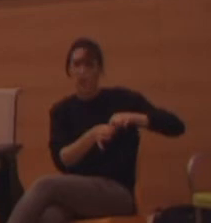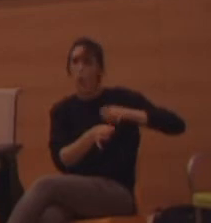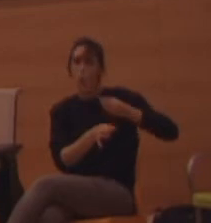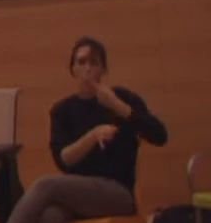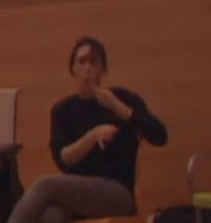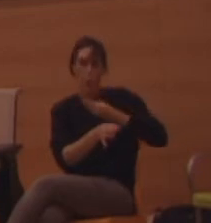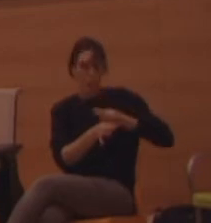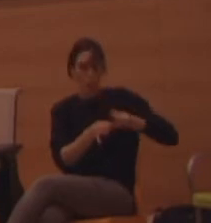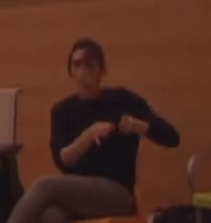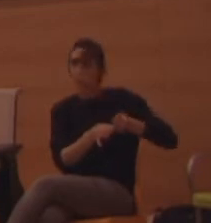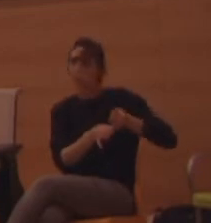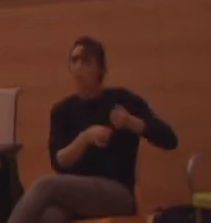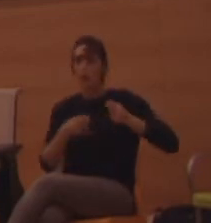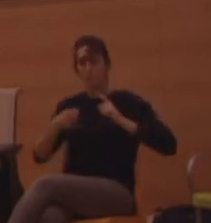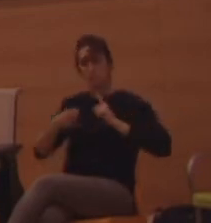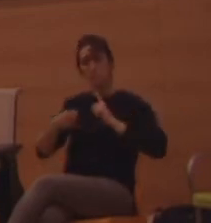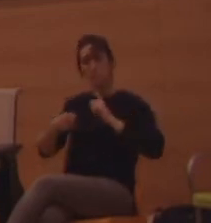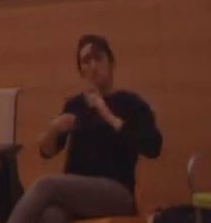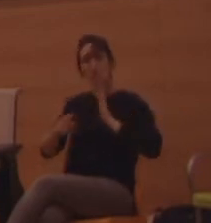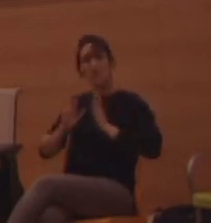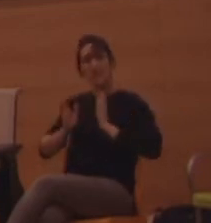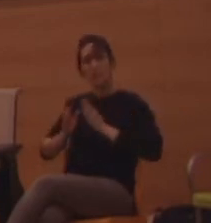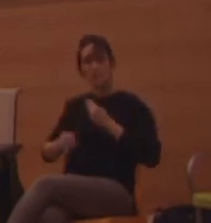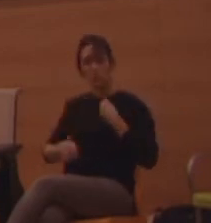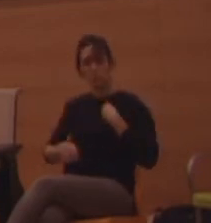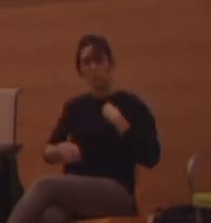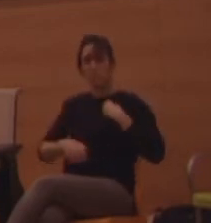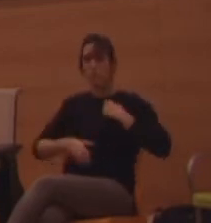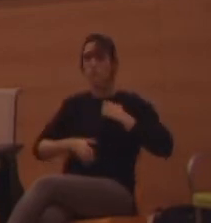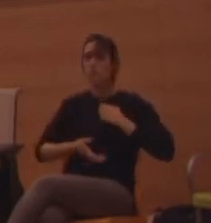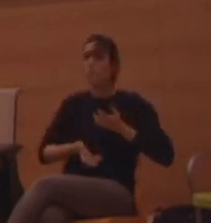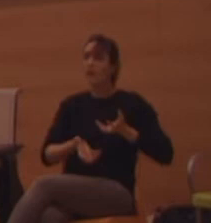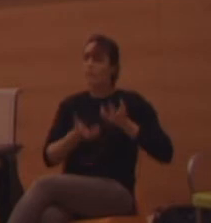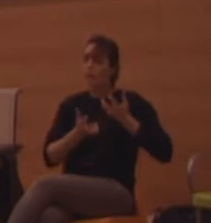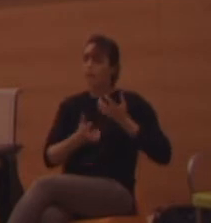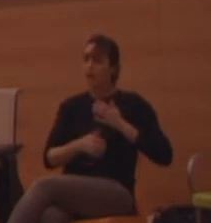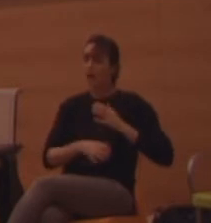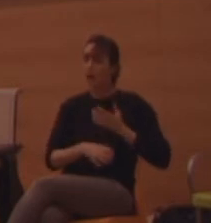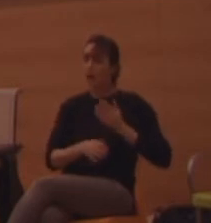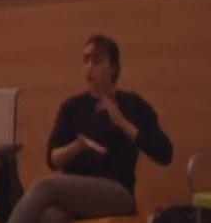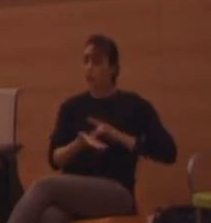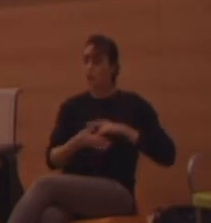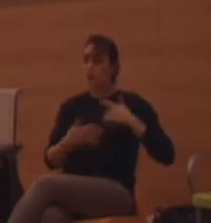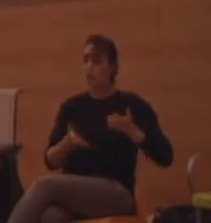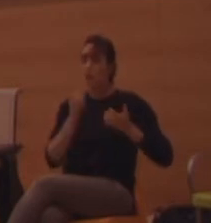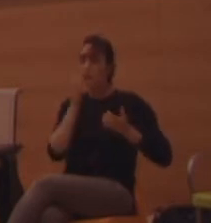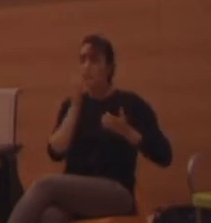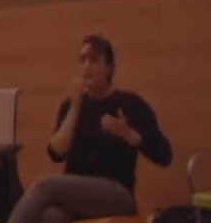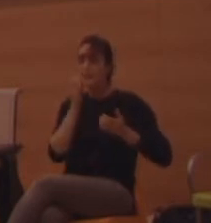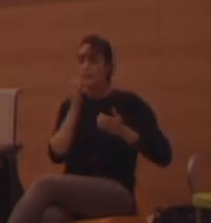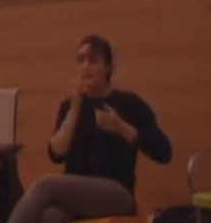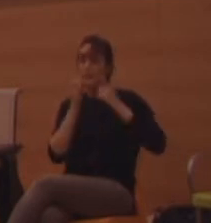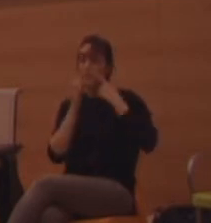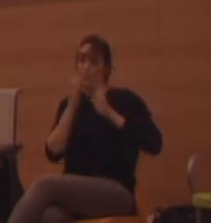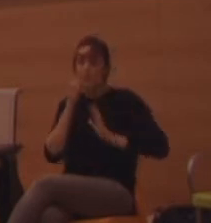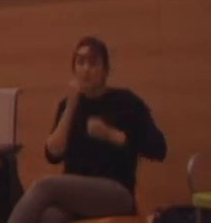modificar ese dedo, siempre fue eficaz, ¿no? Que en algunos congresos lo decías, en algunas charlas, y te sacaban evidencias científicas, dije, me parece muy